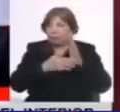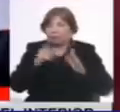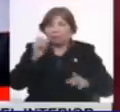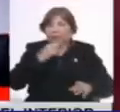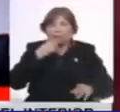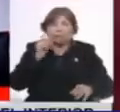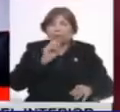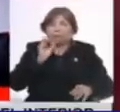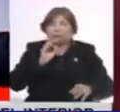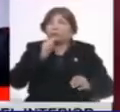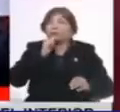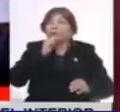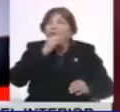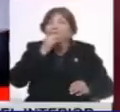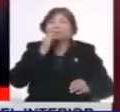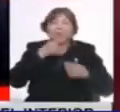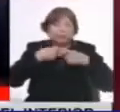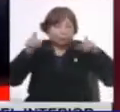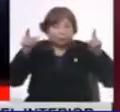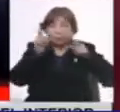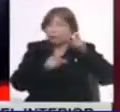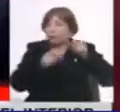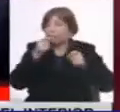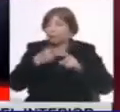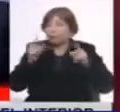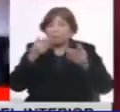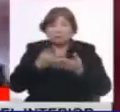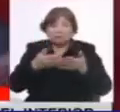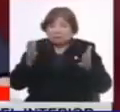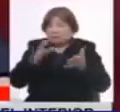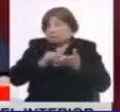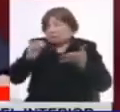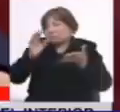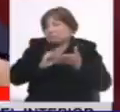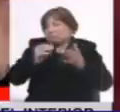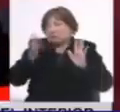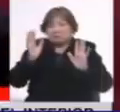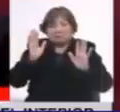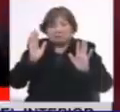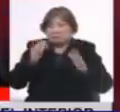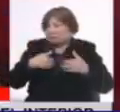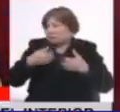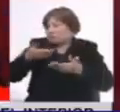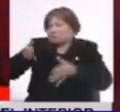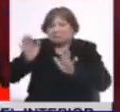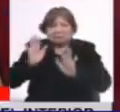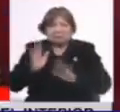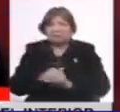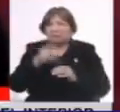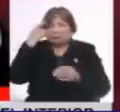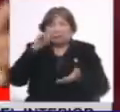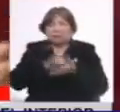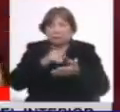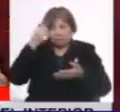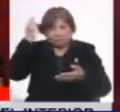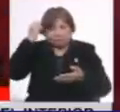no son reservados ahora, son públicos, pero en fotocopias yo lo presento también, ¿no? Para que